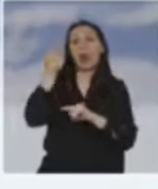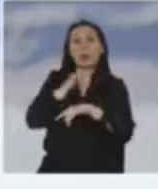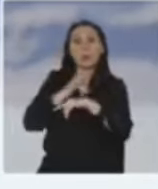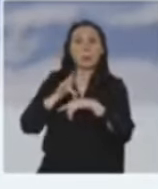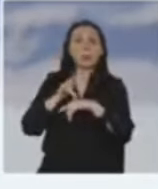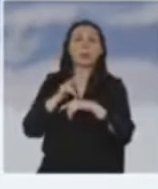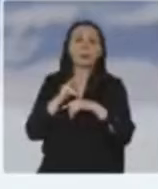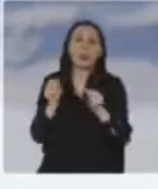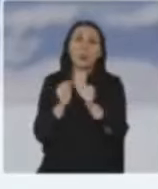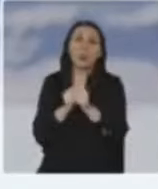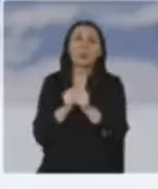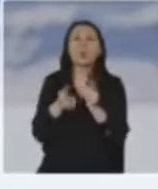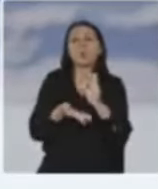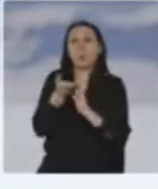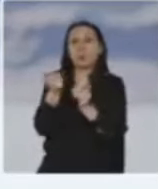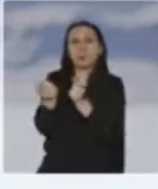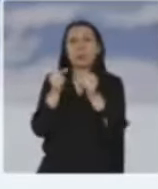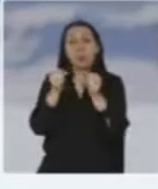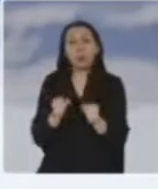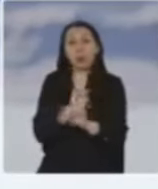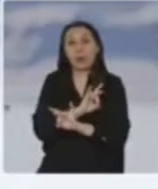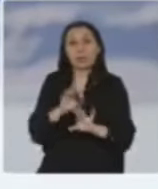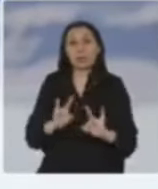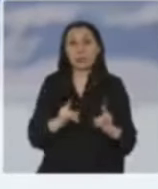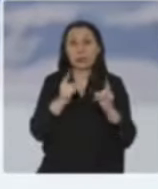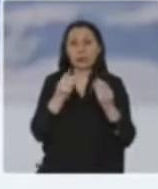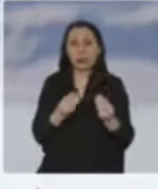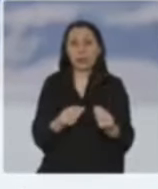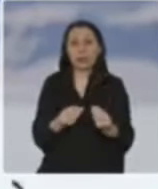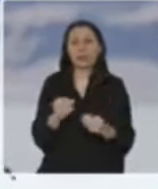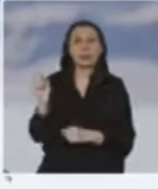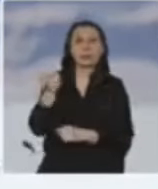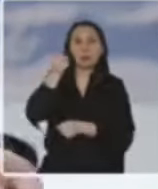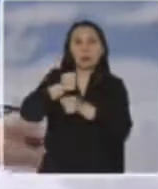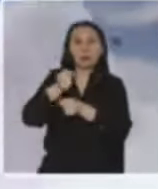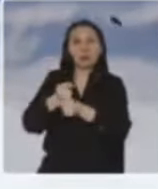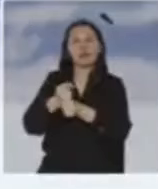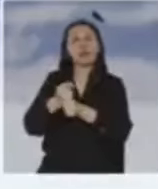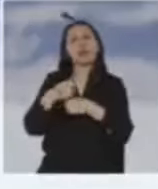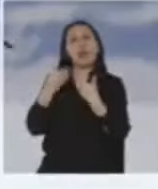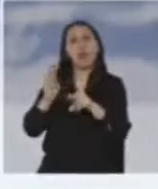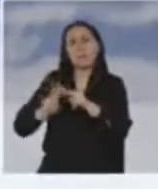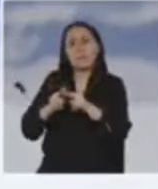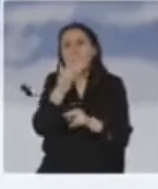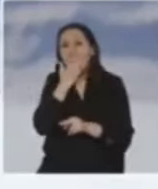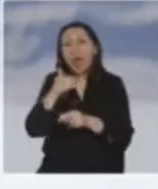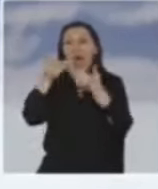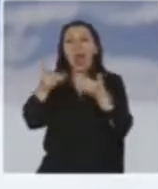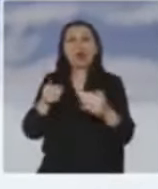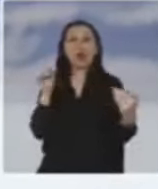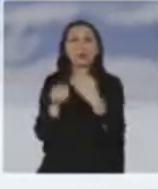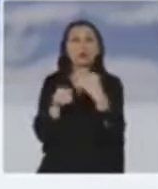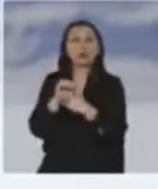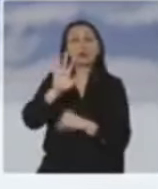desierto con Por cierto más recursos para que esta pueda llegar a buen término los primeros trabajos se van a hacer para mejorar las condiciones de la actual ruta